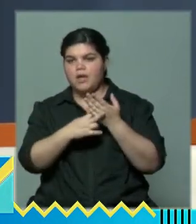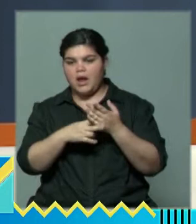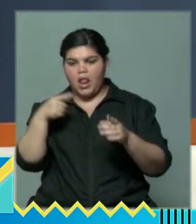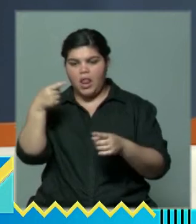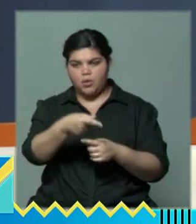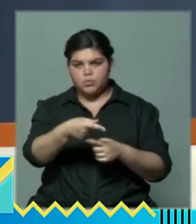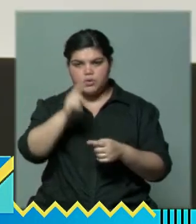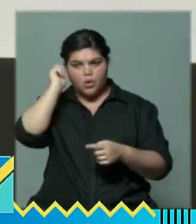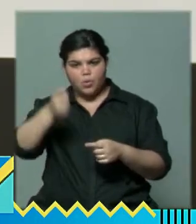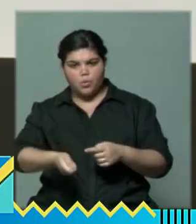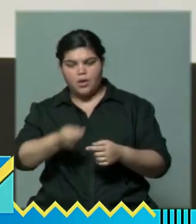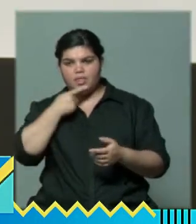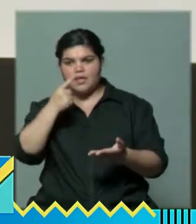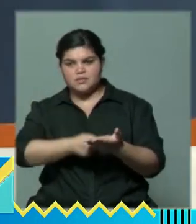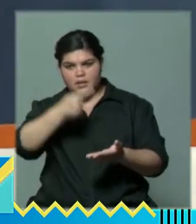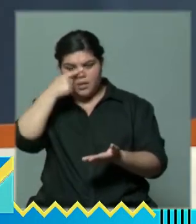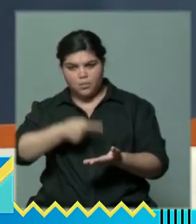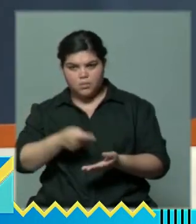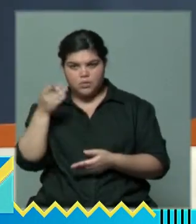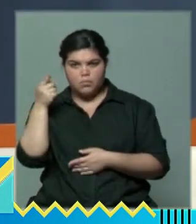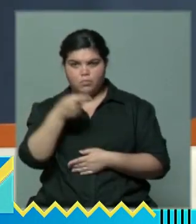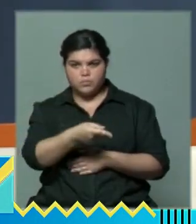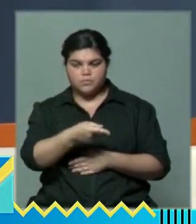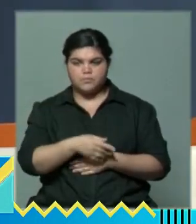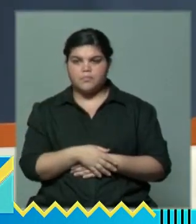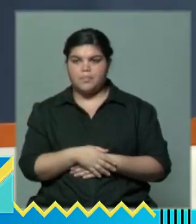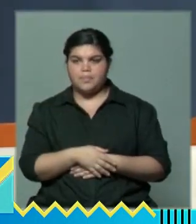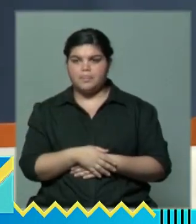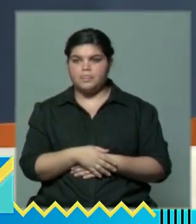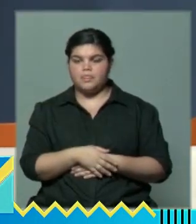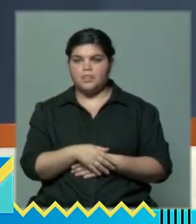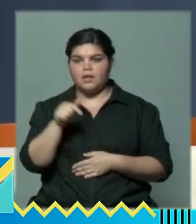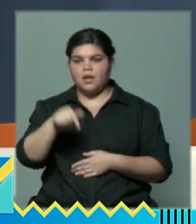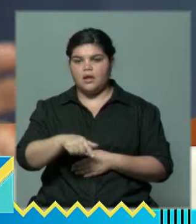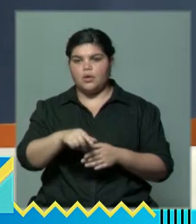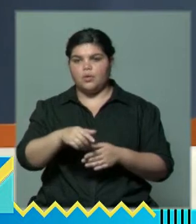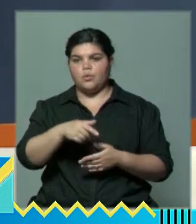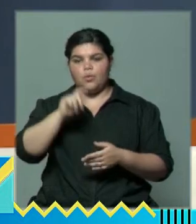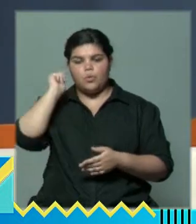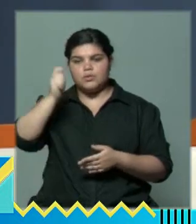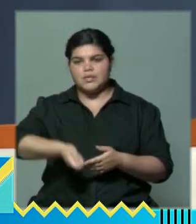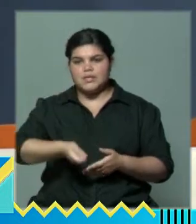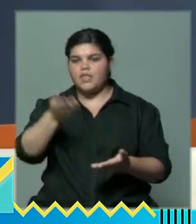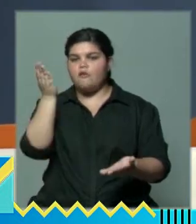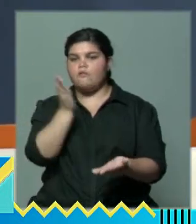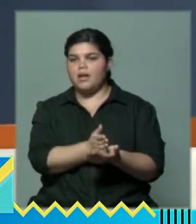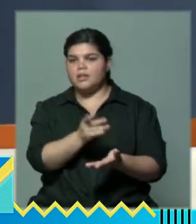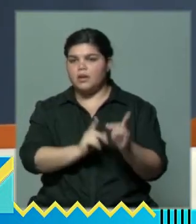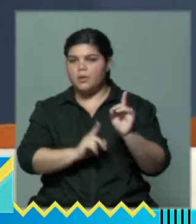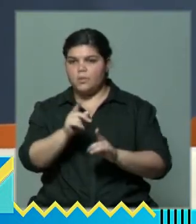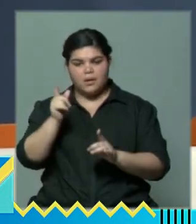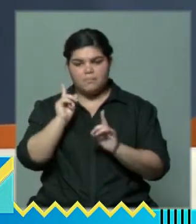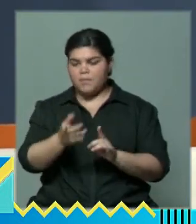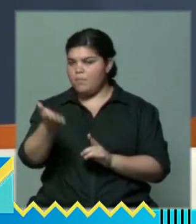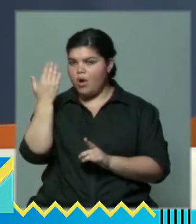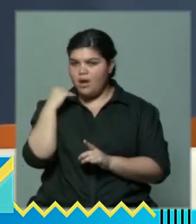que juzga, mientras que en la justicia de falta seguimos con el sistema inquisitorio, que es el sistema que teníamos antes en Mendoza, por